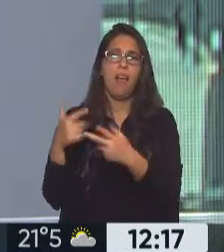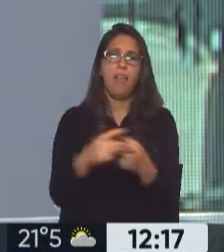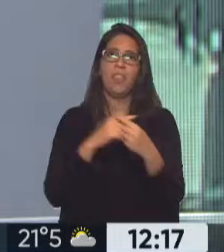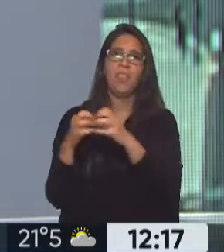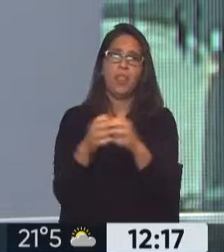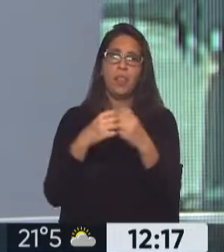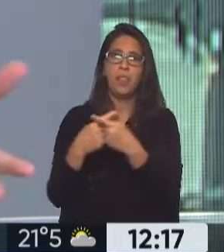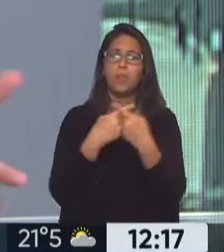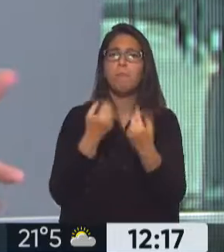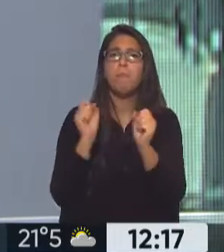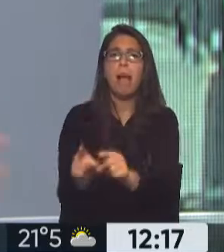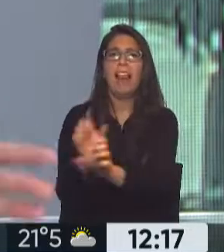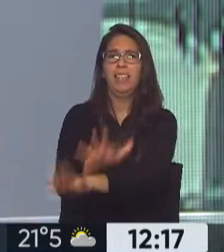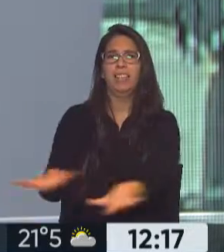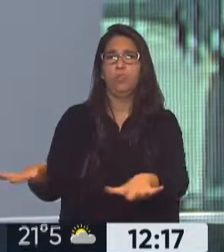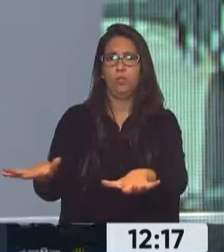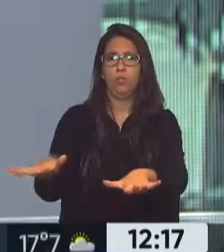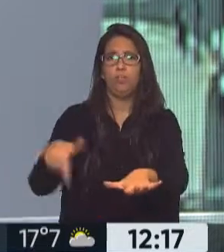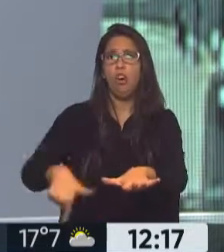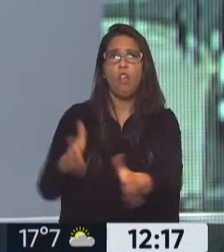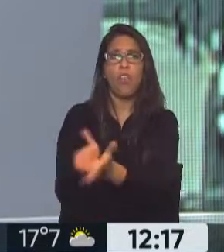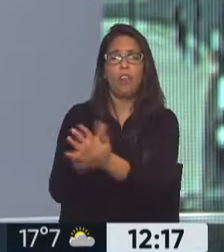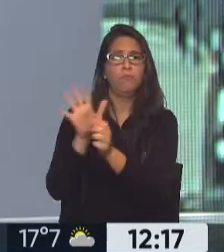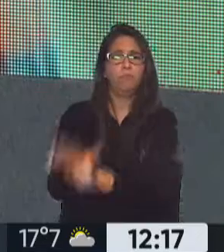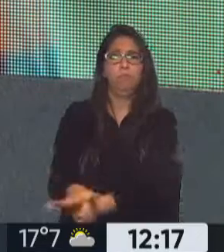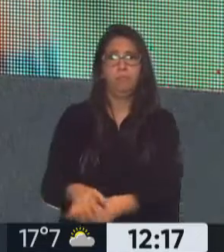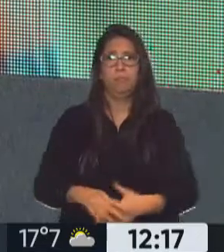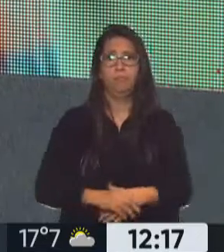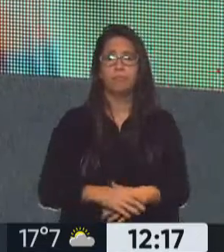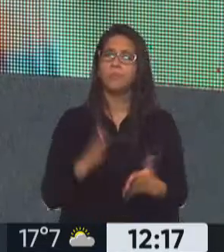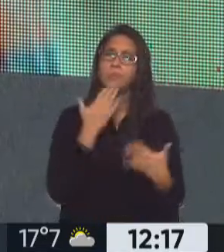los niños y todas las niñas que hoy por hoy ven vulnerados sus derechos, ¿no? Gracias, Sol. No, gracias a vos.